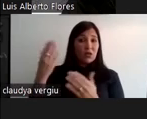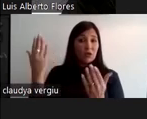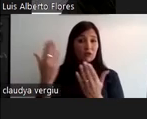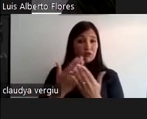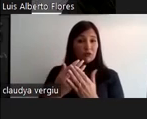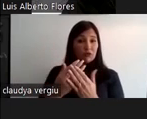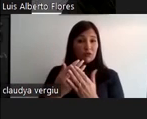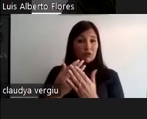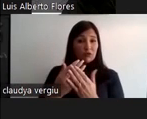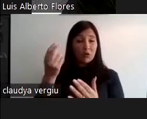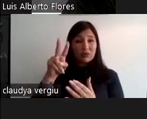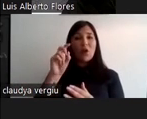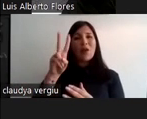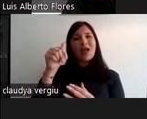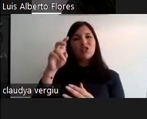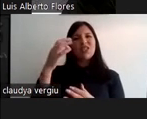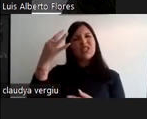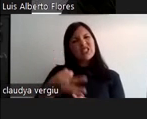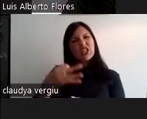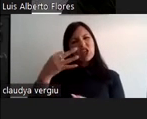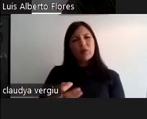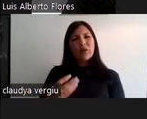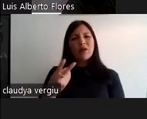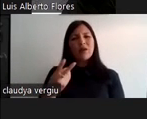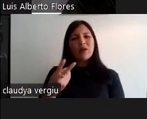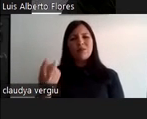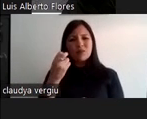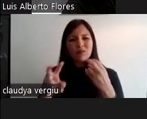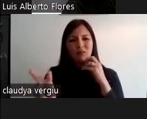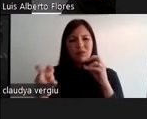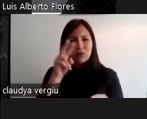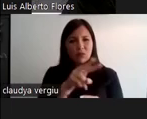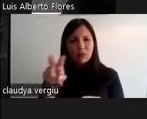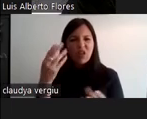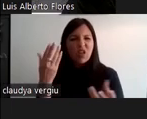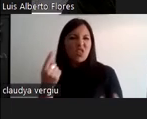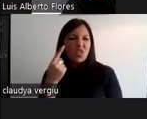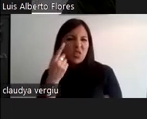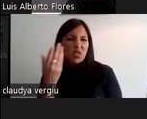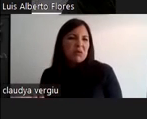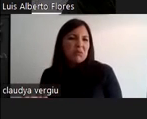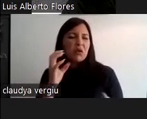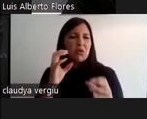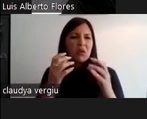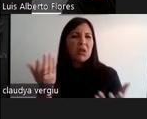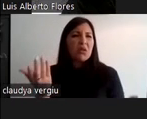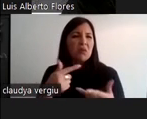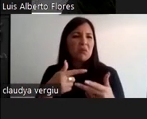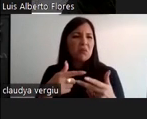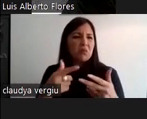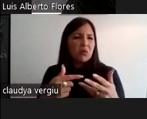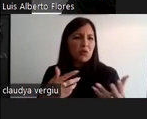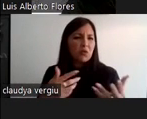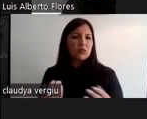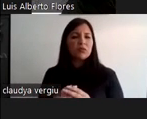visto que los vacacionistas Siempre han querido informarse más conocer Hacia dónde se estarían yendo Qué lugares posibles hay qué otras oportunidades